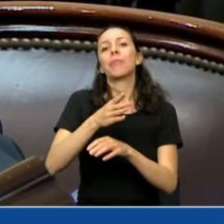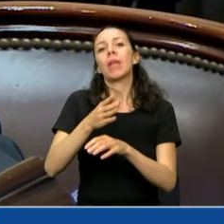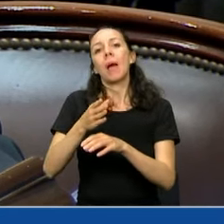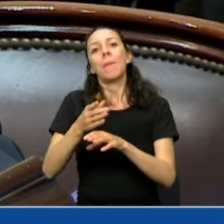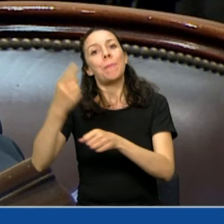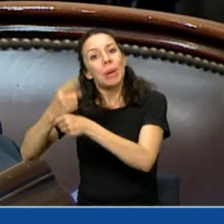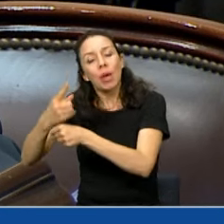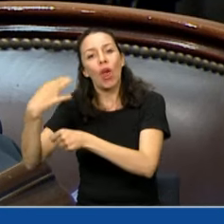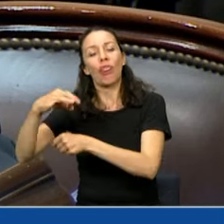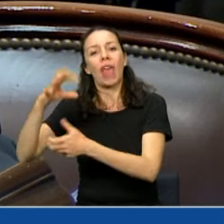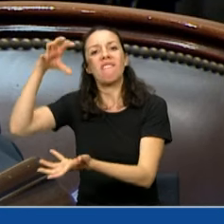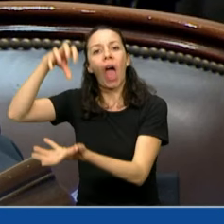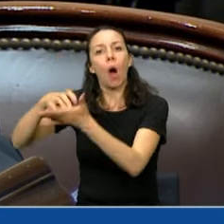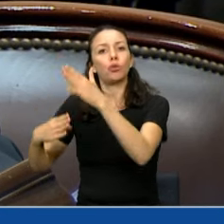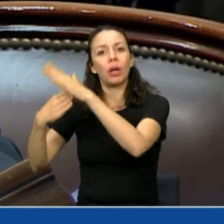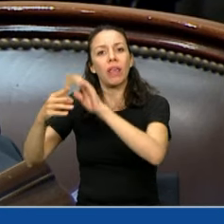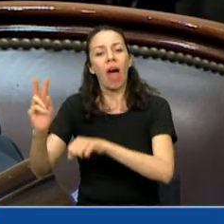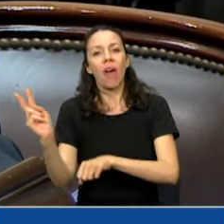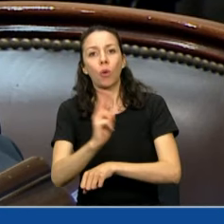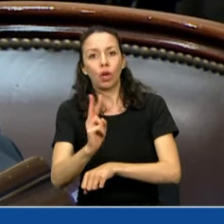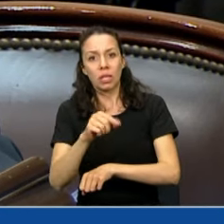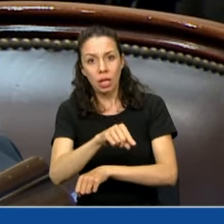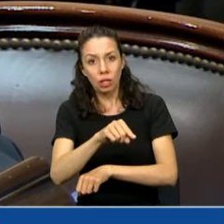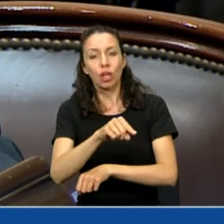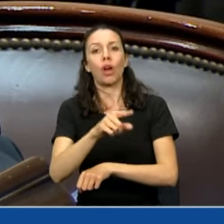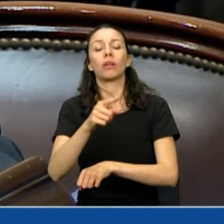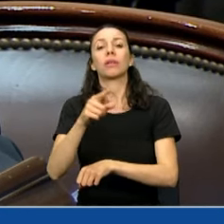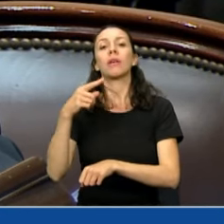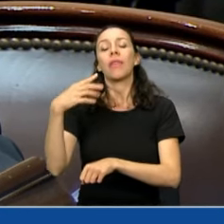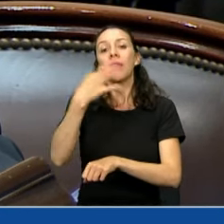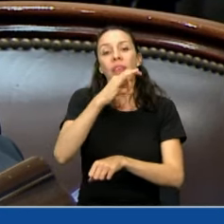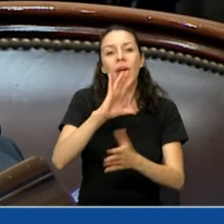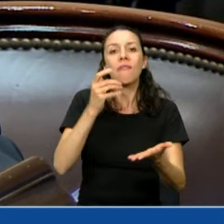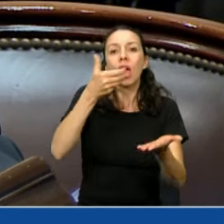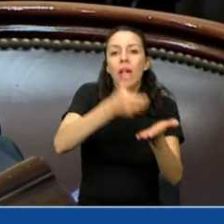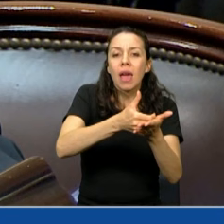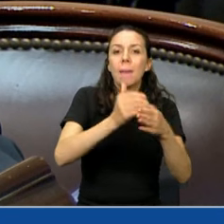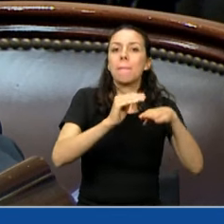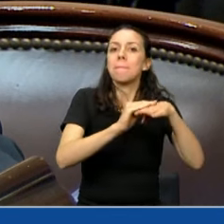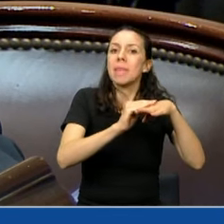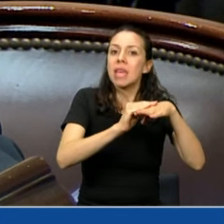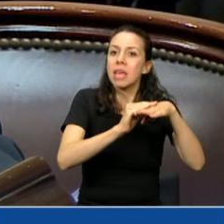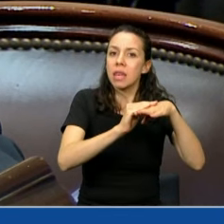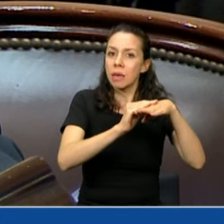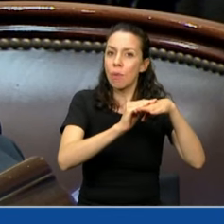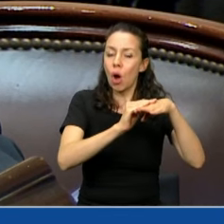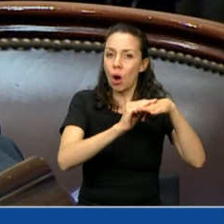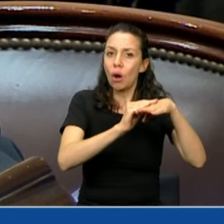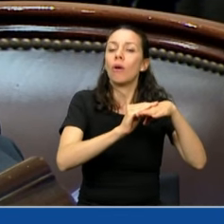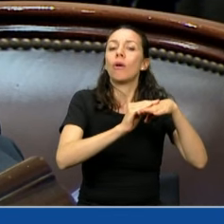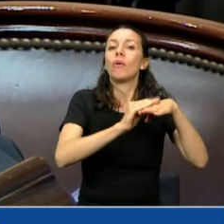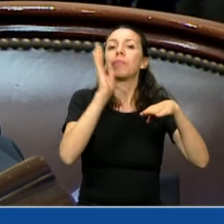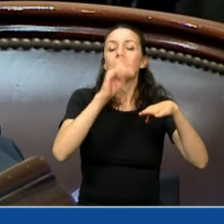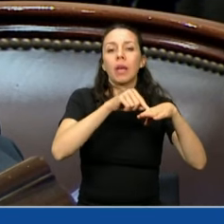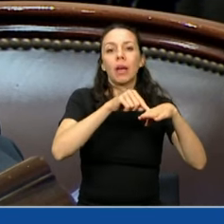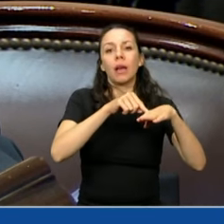autoridad de aplicación en la medida en que ello no implique un compromiso inferior a la inversión mínima prevista en los términos de los